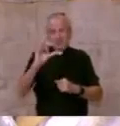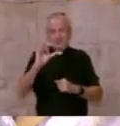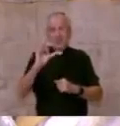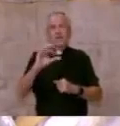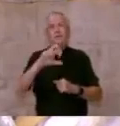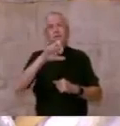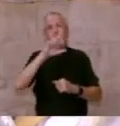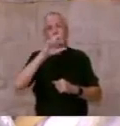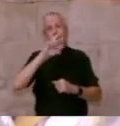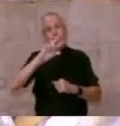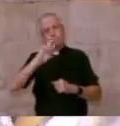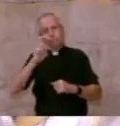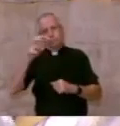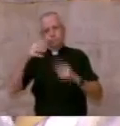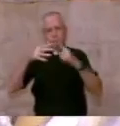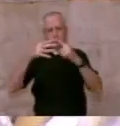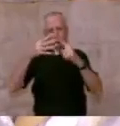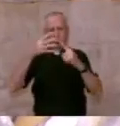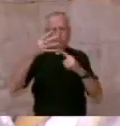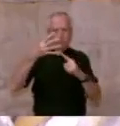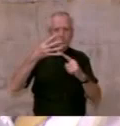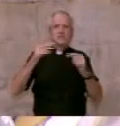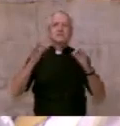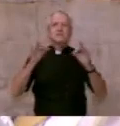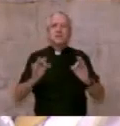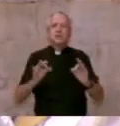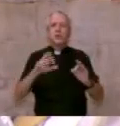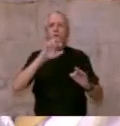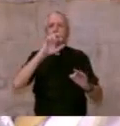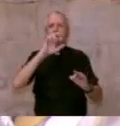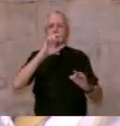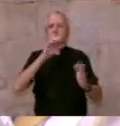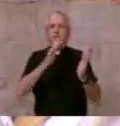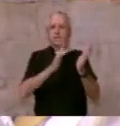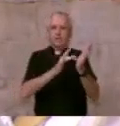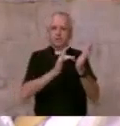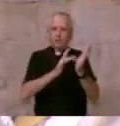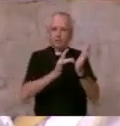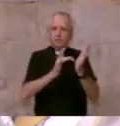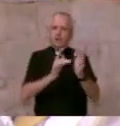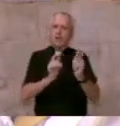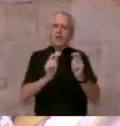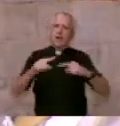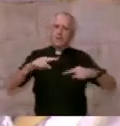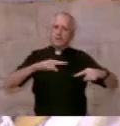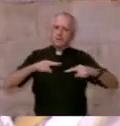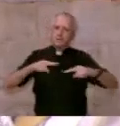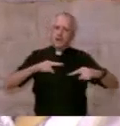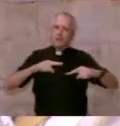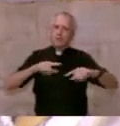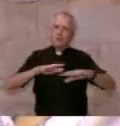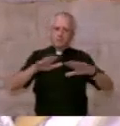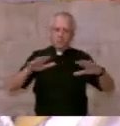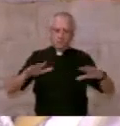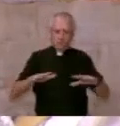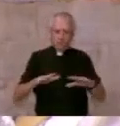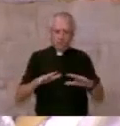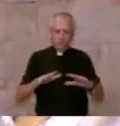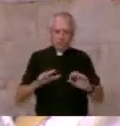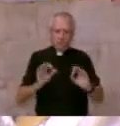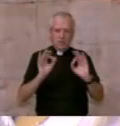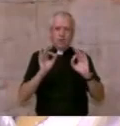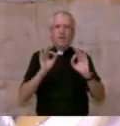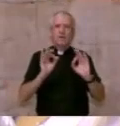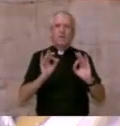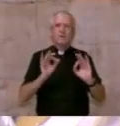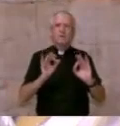obispo emérito de Tortosa Monseñor Moll i Salor, que en Cretas, entonces obispado de Tortosa, administró la confirmación a un niño que se llamaba